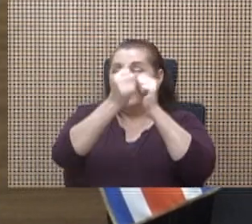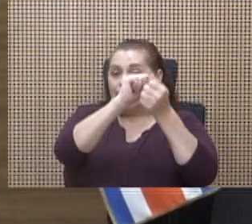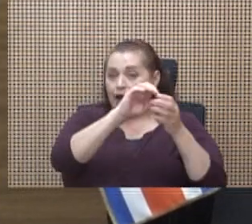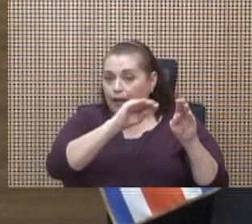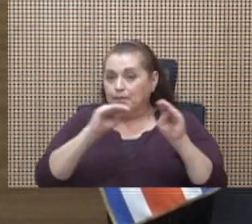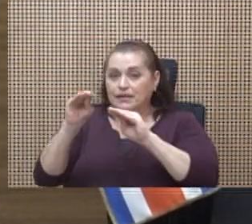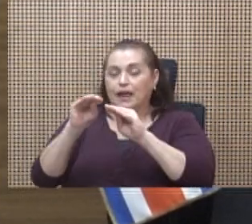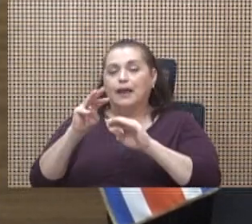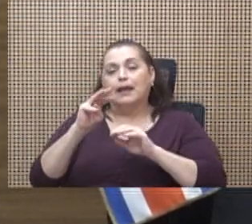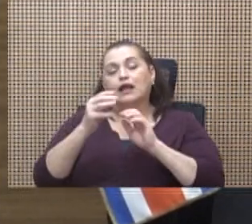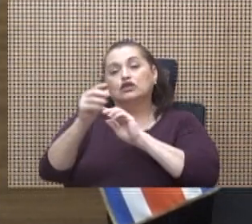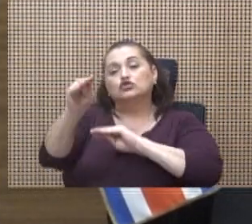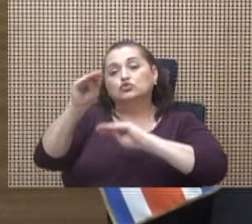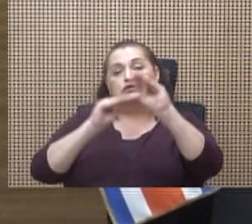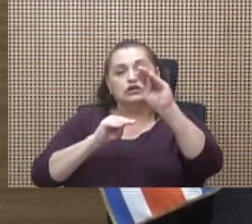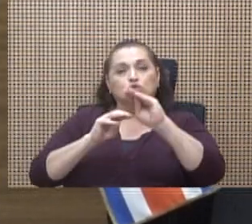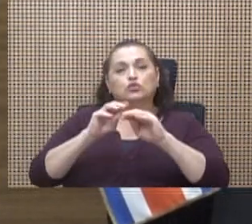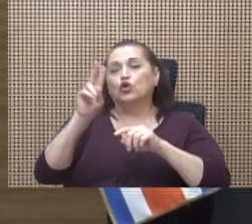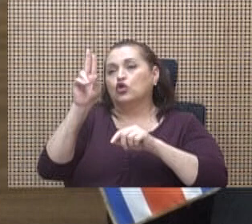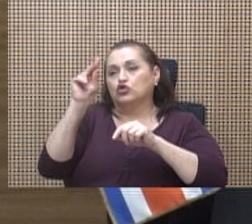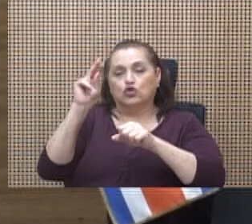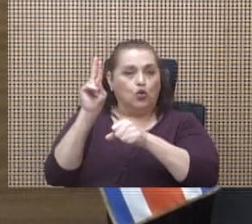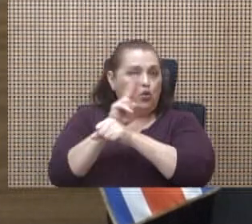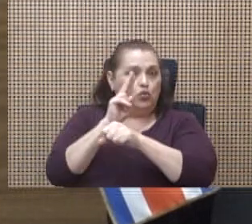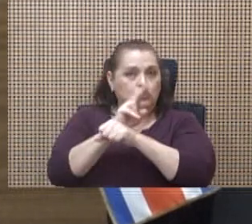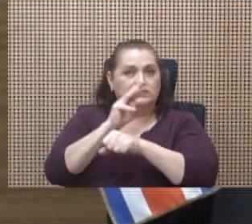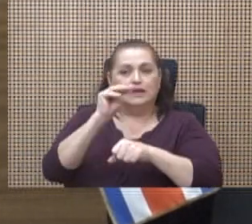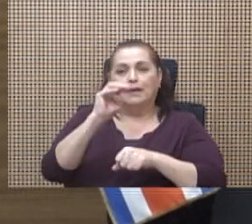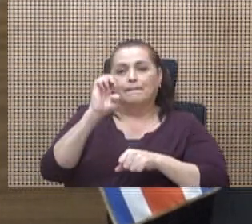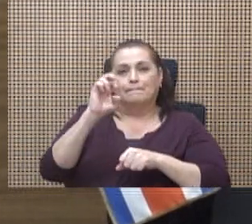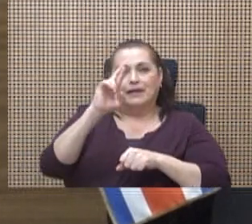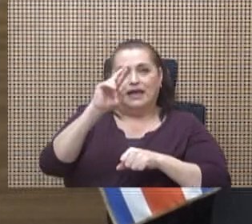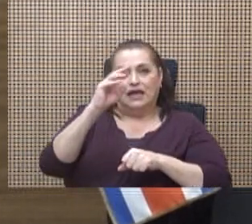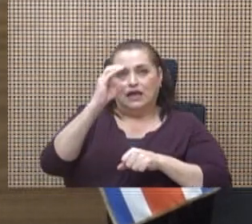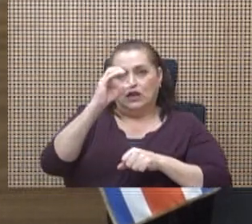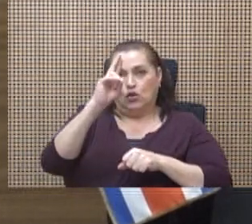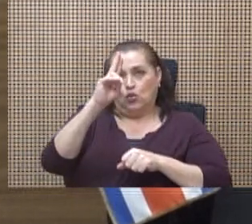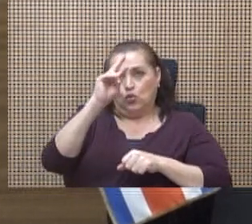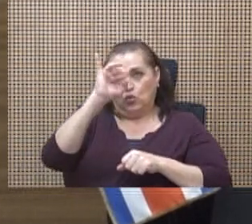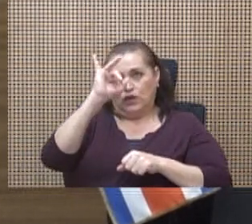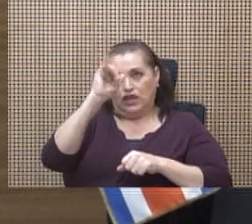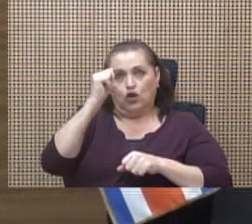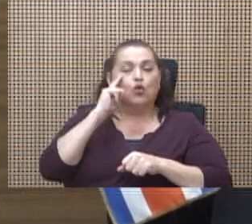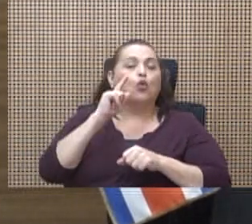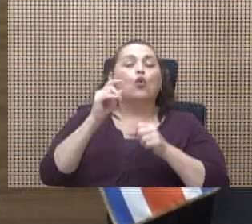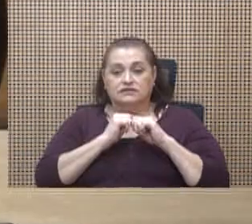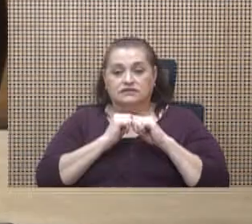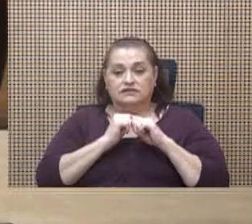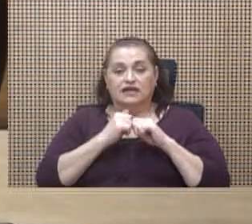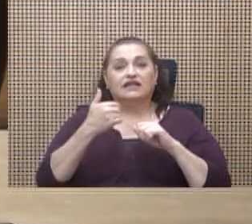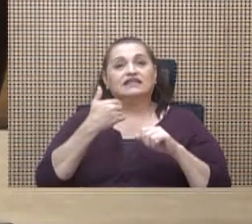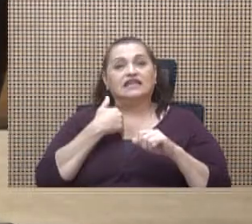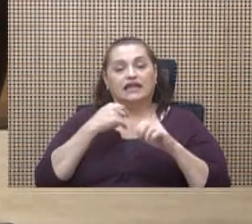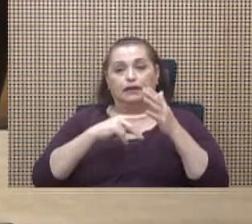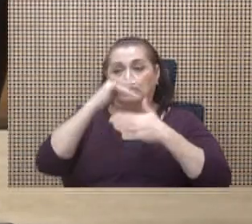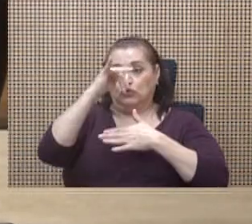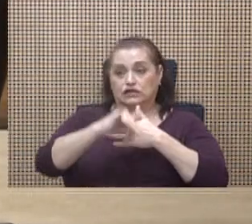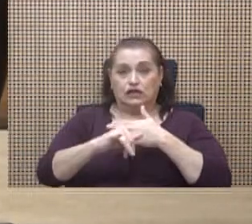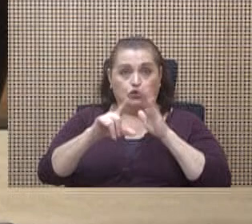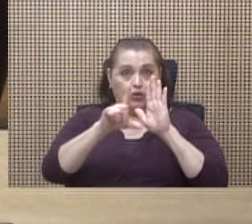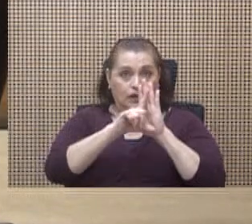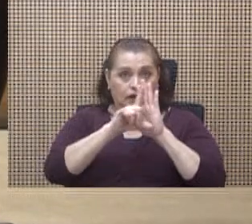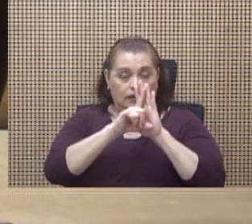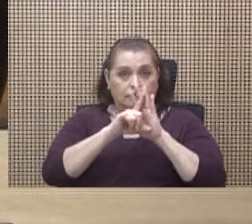Mercurio es decir el no uso El mercurio y utilizar ya tecnología digamos amigable con el ambiente el legislador